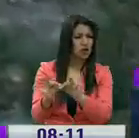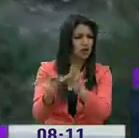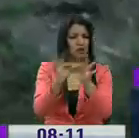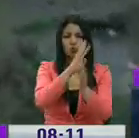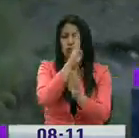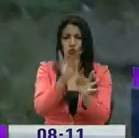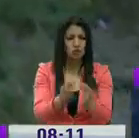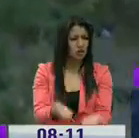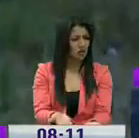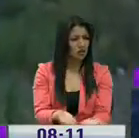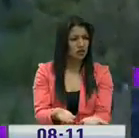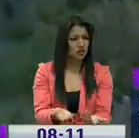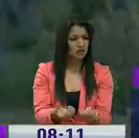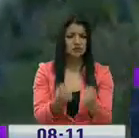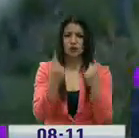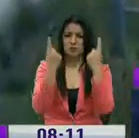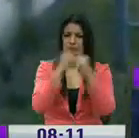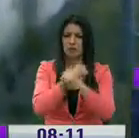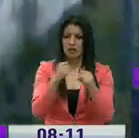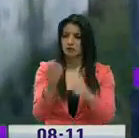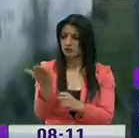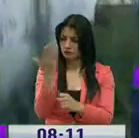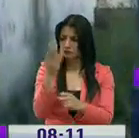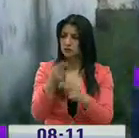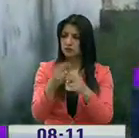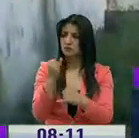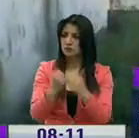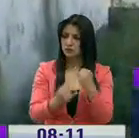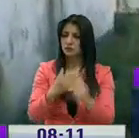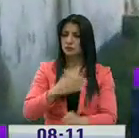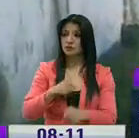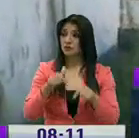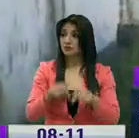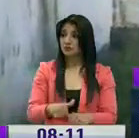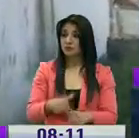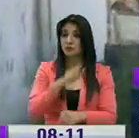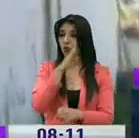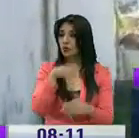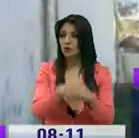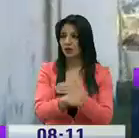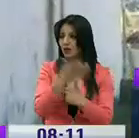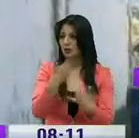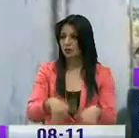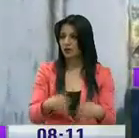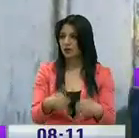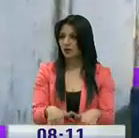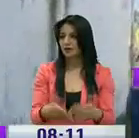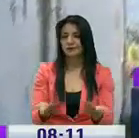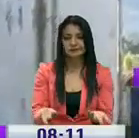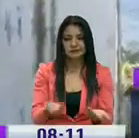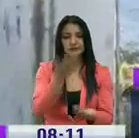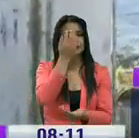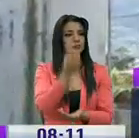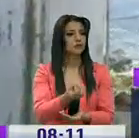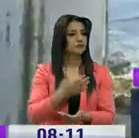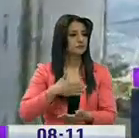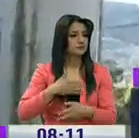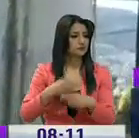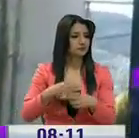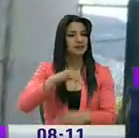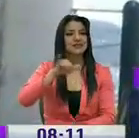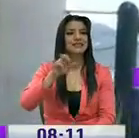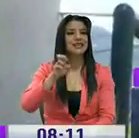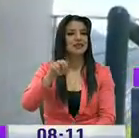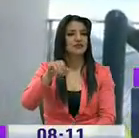en buen estado. Vecino, ayúdeme con su nombre y apellido, por favor. Aquí me imagino nadie viene a jugar. Buenos días, mi nombre es Jennifer